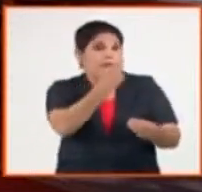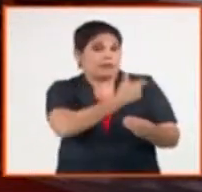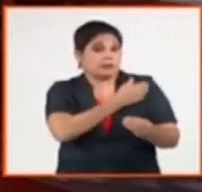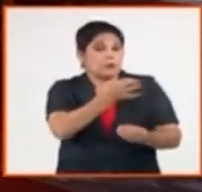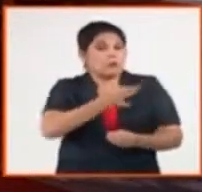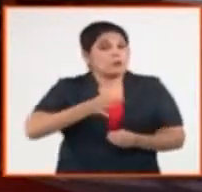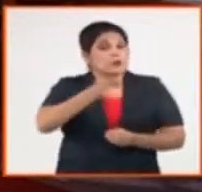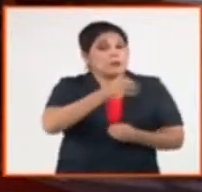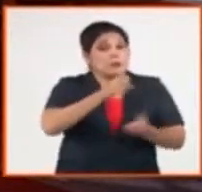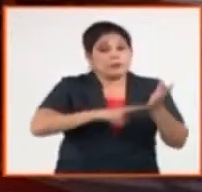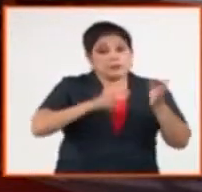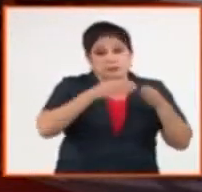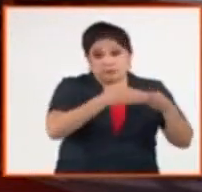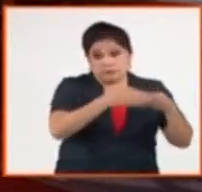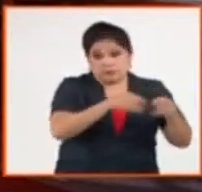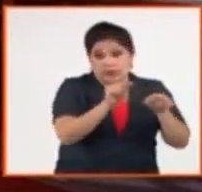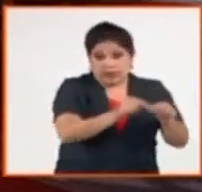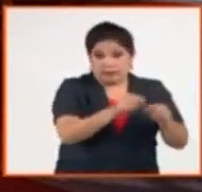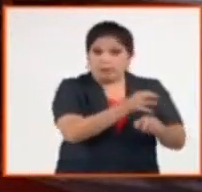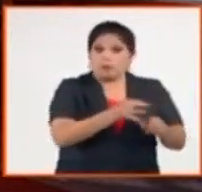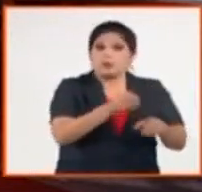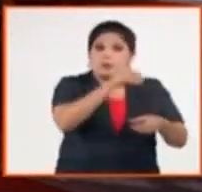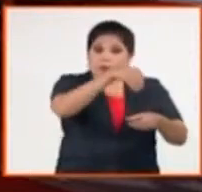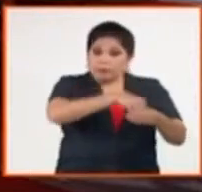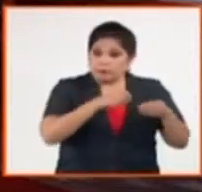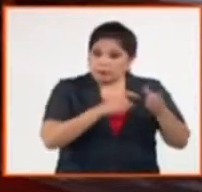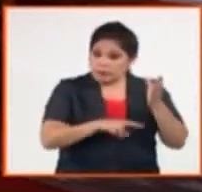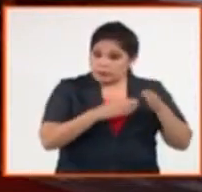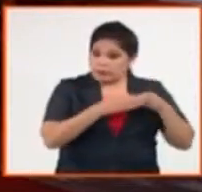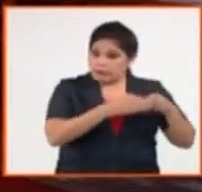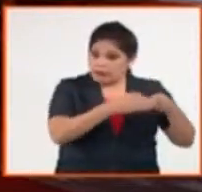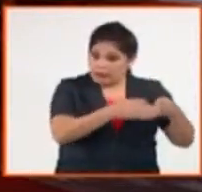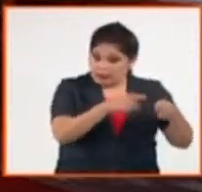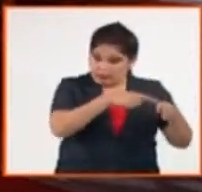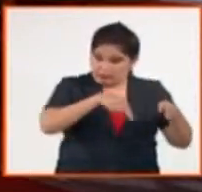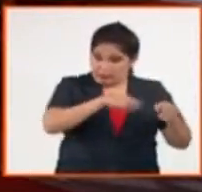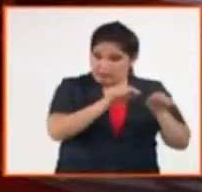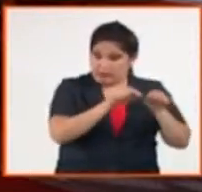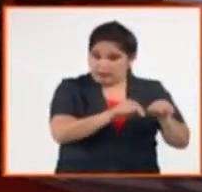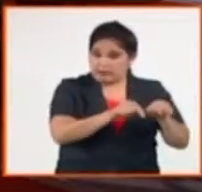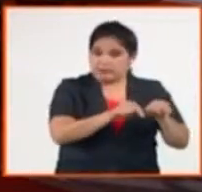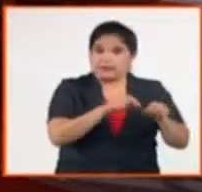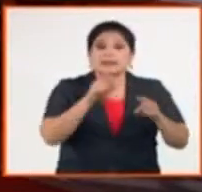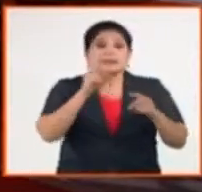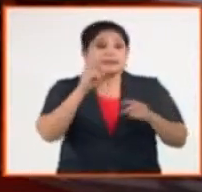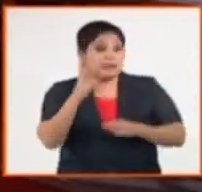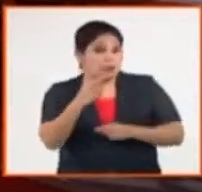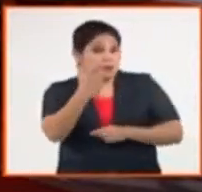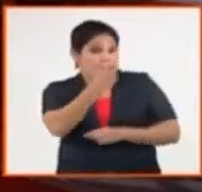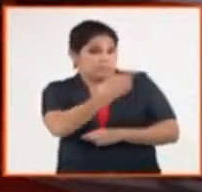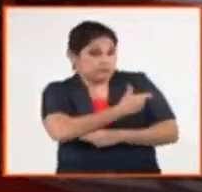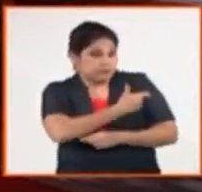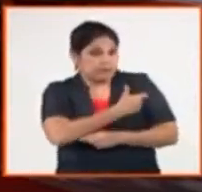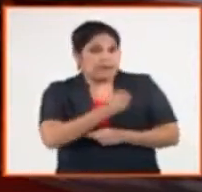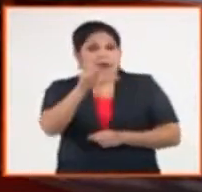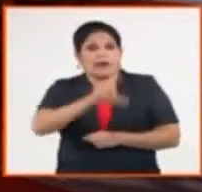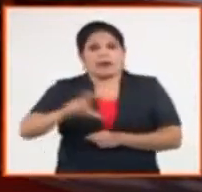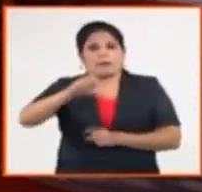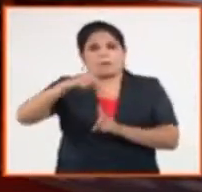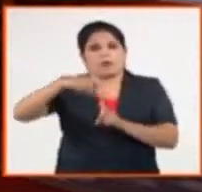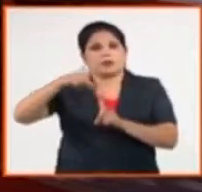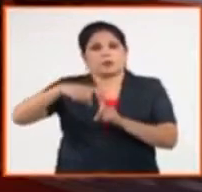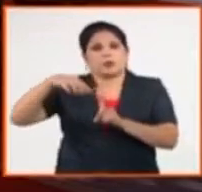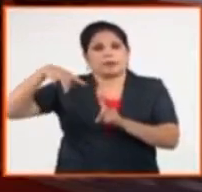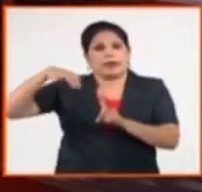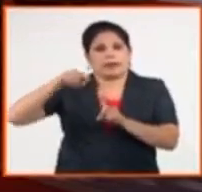la provincia de Granma, o sea, los municipios que van restando, la segunda dosis de Camagüey, Las Tunas, Pinar del